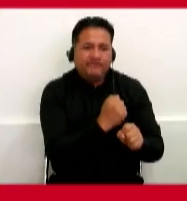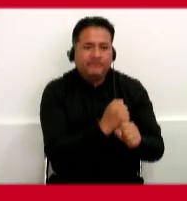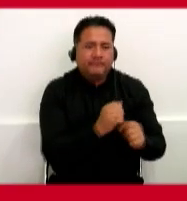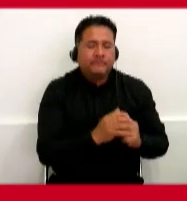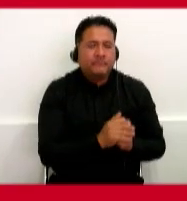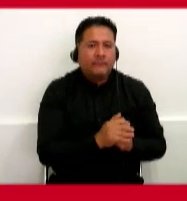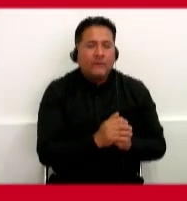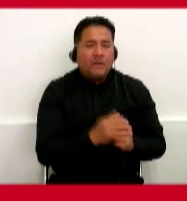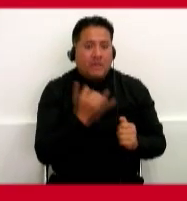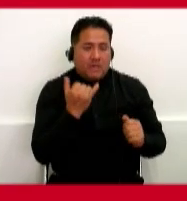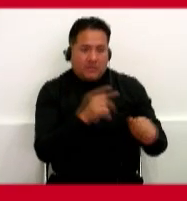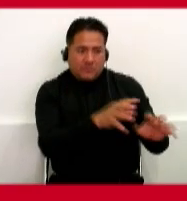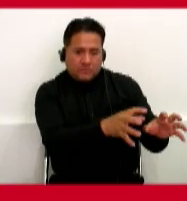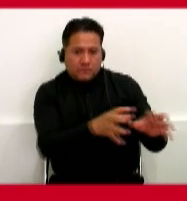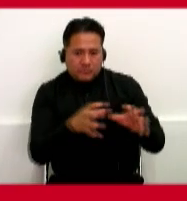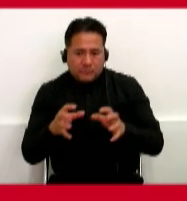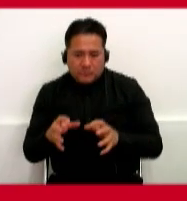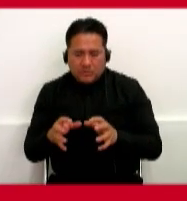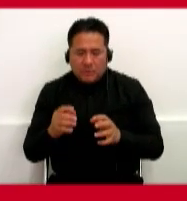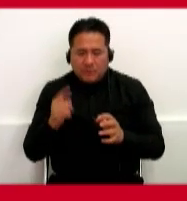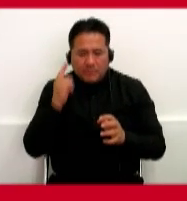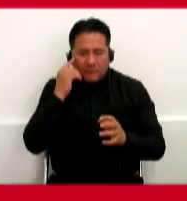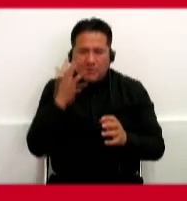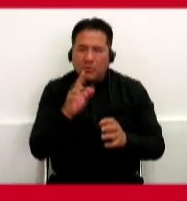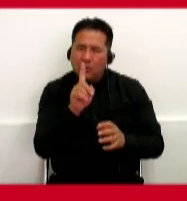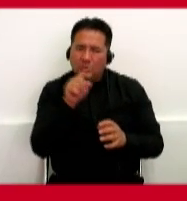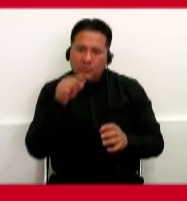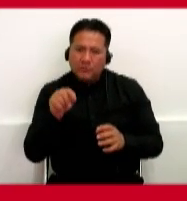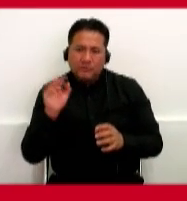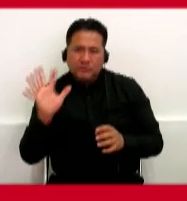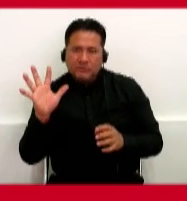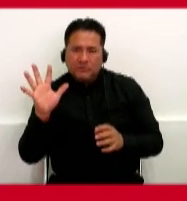estructura de una potencia de 1.5 a 2 metros de